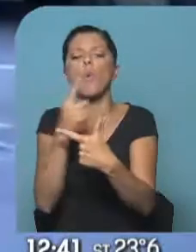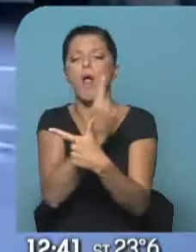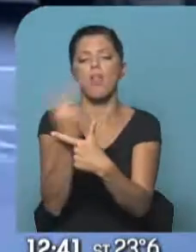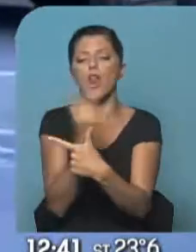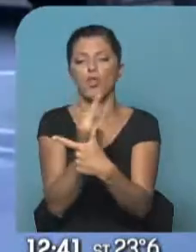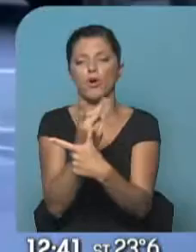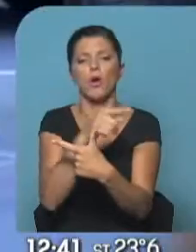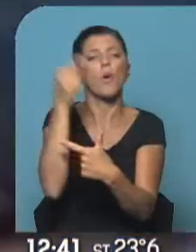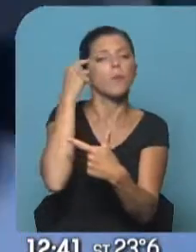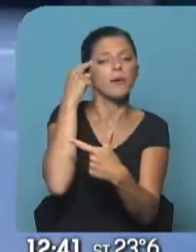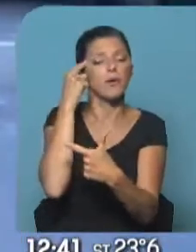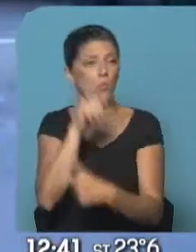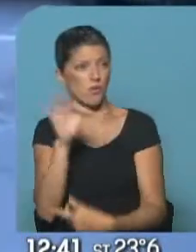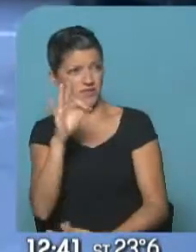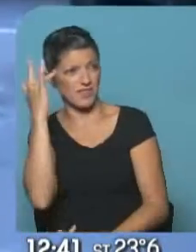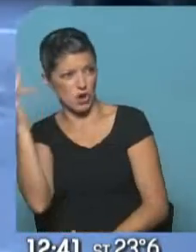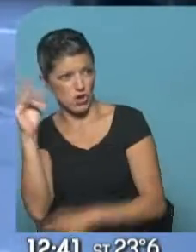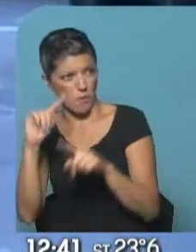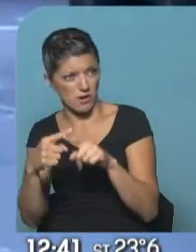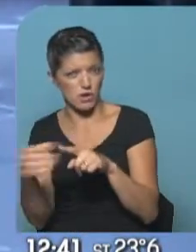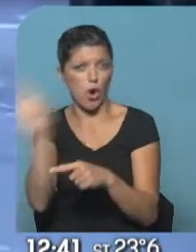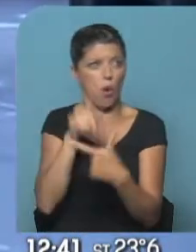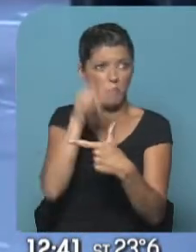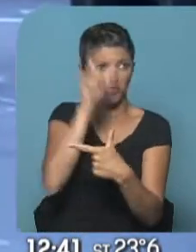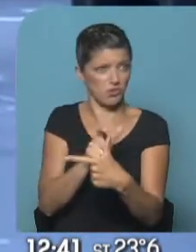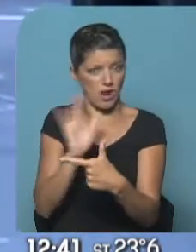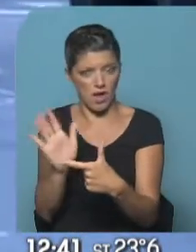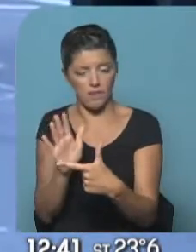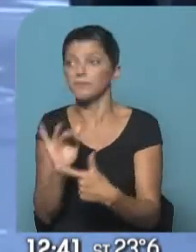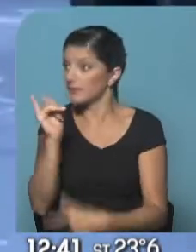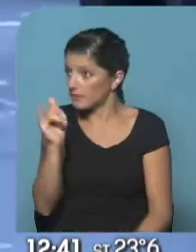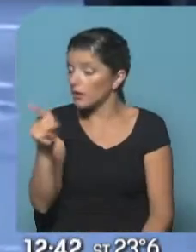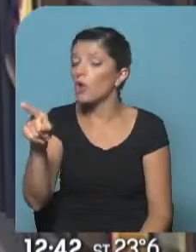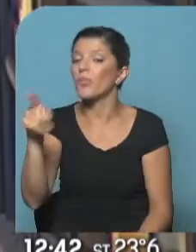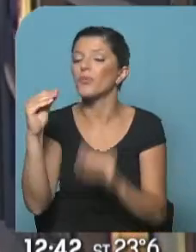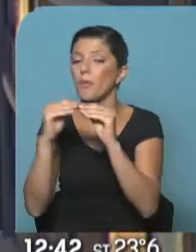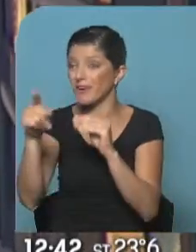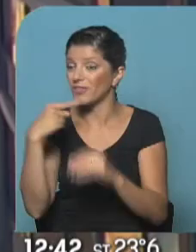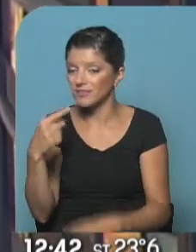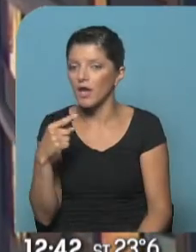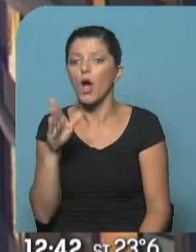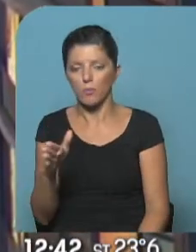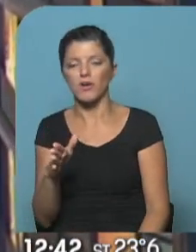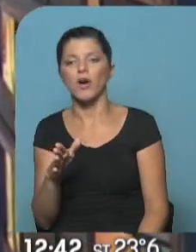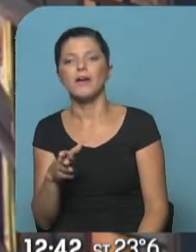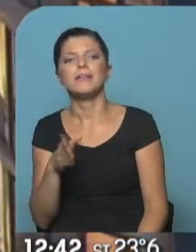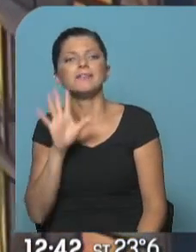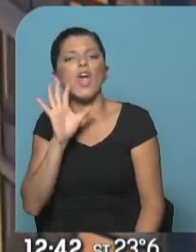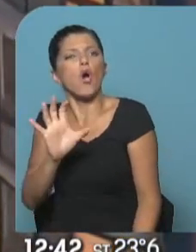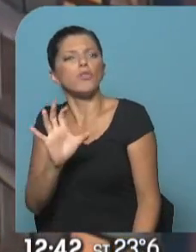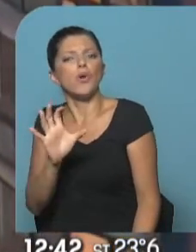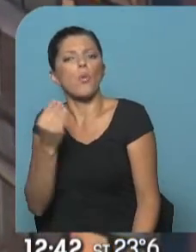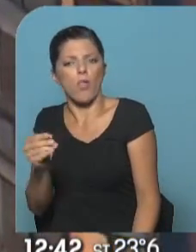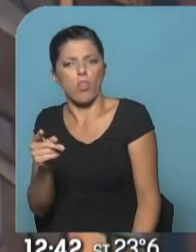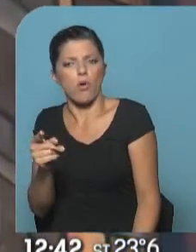psiquiátrico? Claro, ¿cuándo es ideológico o efectivamente, político? Lo que decía Jorge, también es interesante, ¿cuándo es un crimen de odio? ¿O es un crimen de odio racial? Ahora, este podría ser